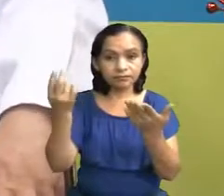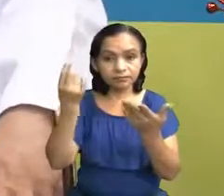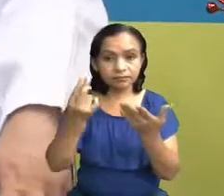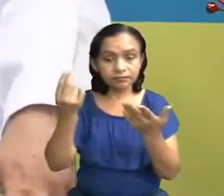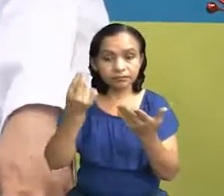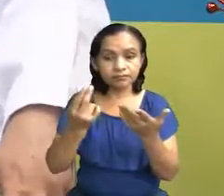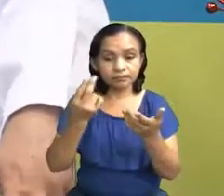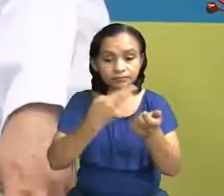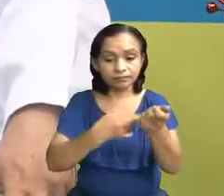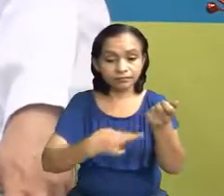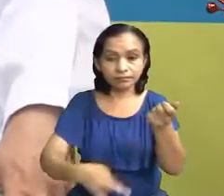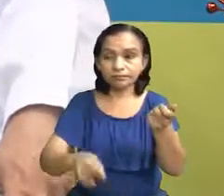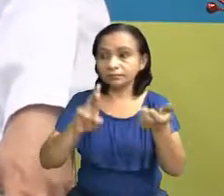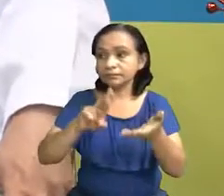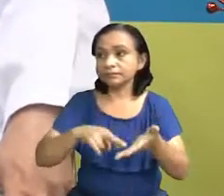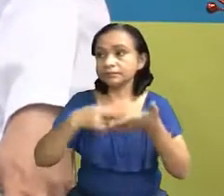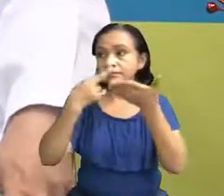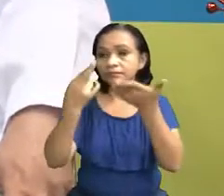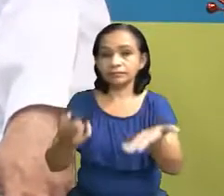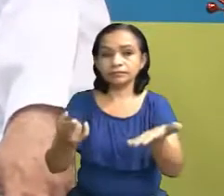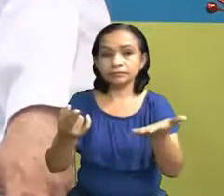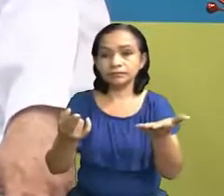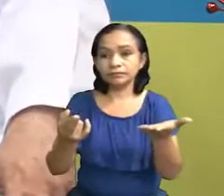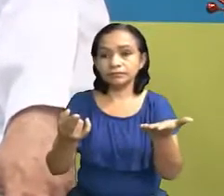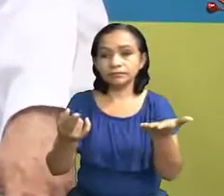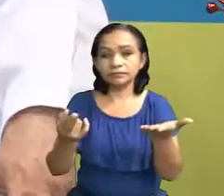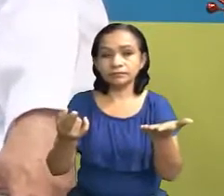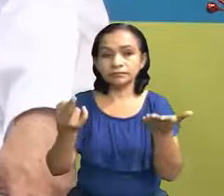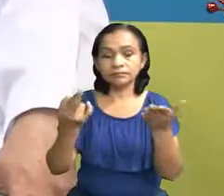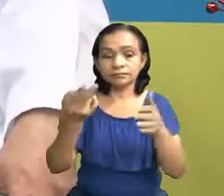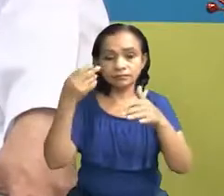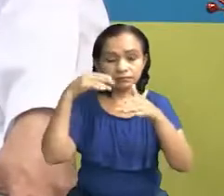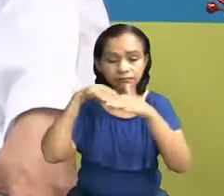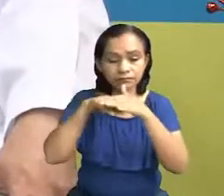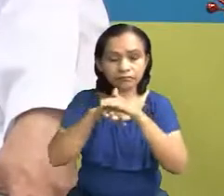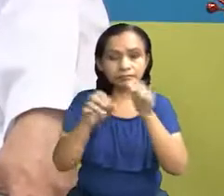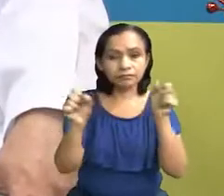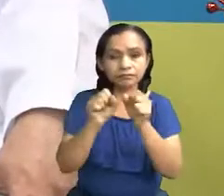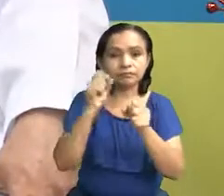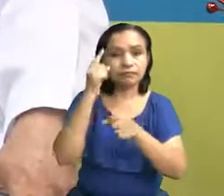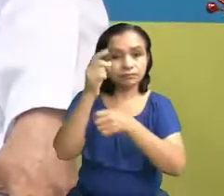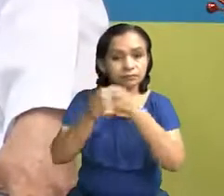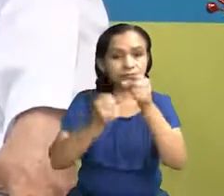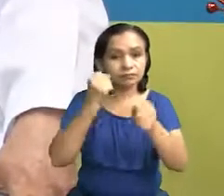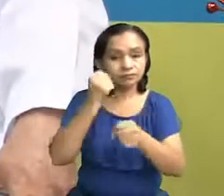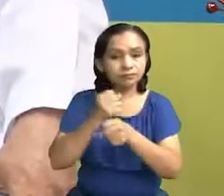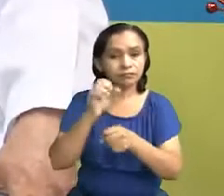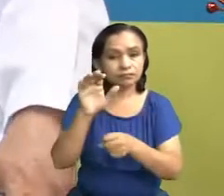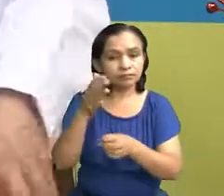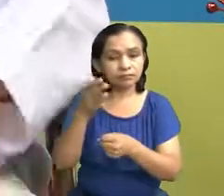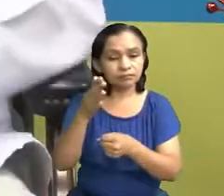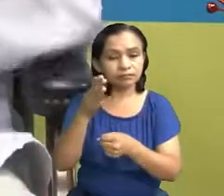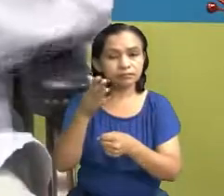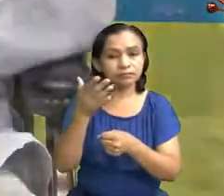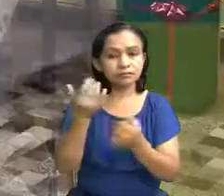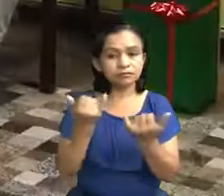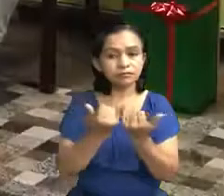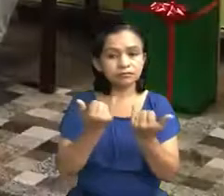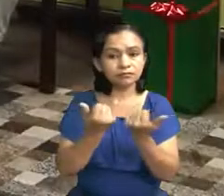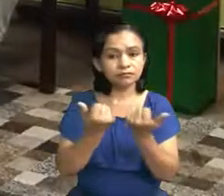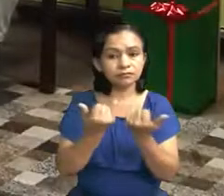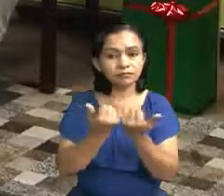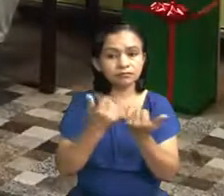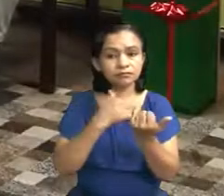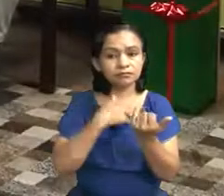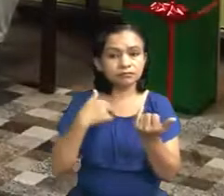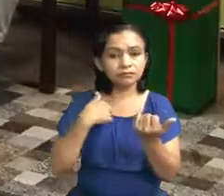traemos de la sangre donada, de la sangre total, y congelado dura hasta un año, ¿verdad? Tiene un año de duración el crioprecipitado para